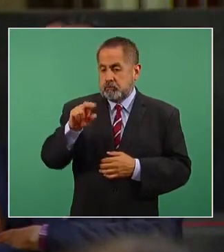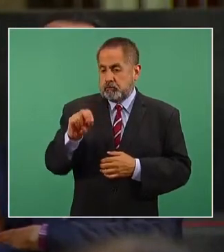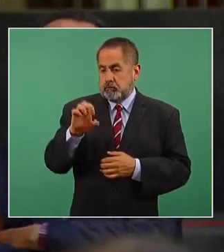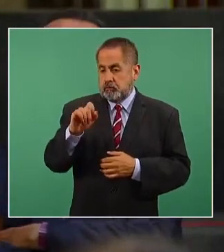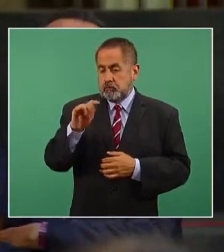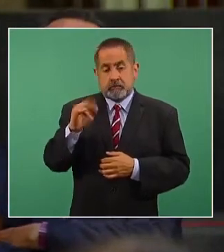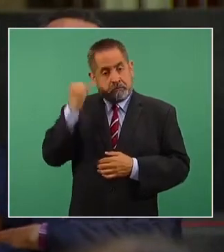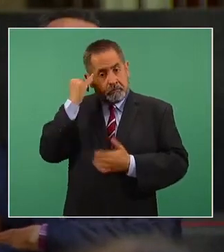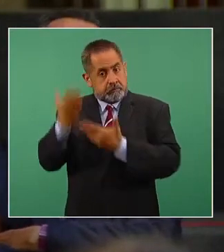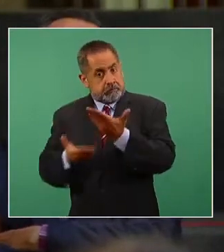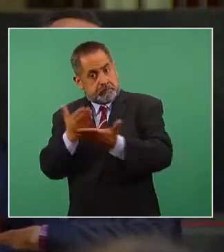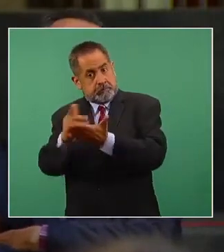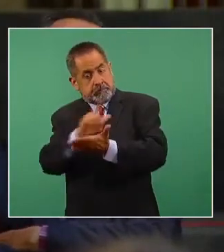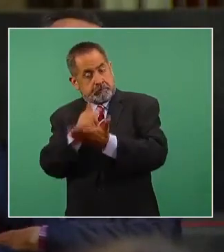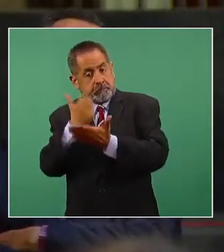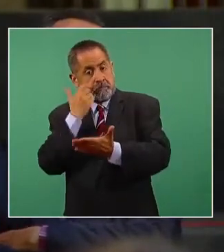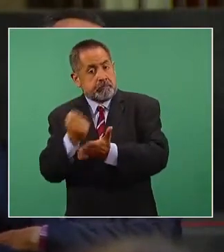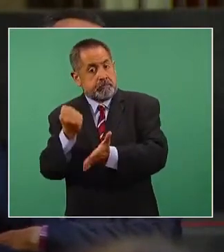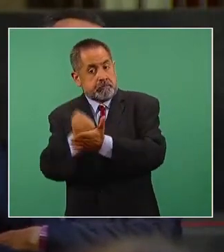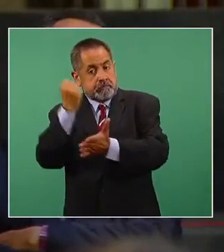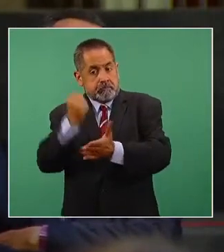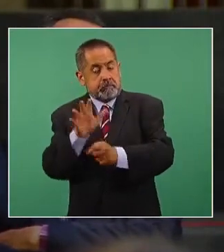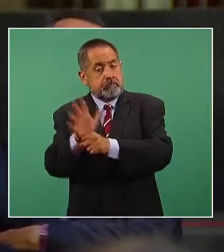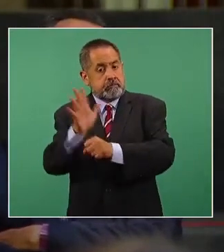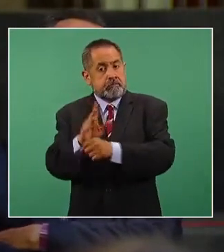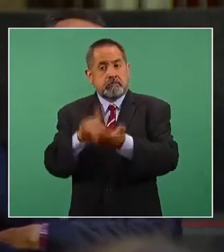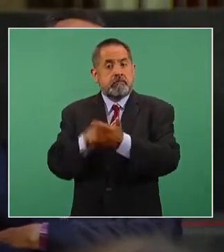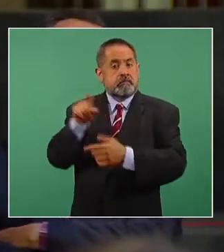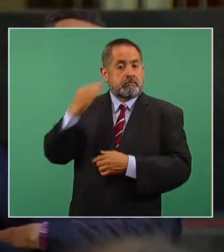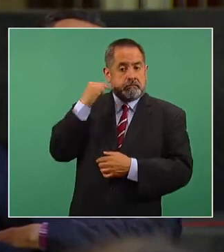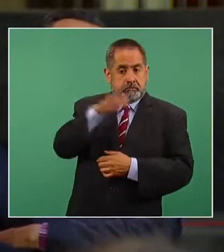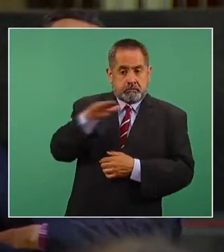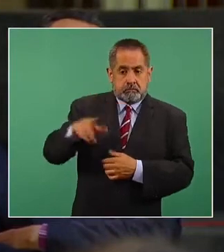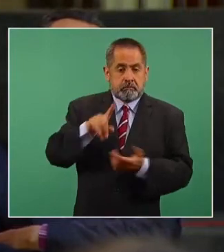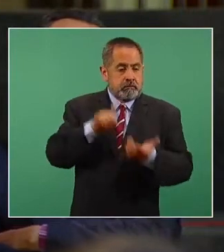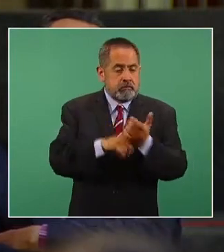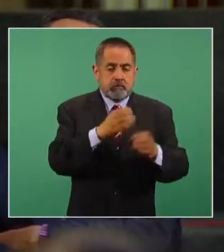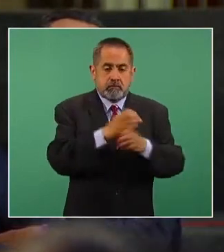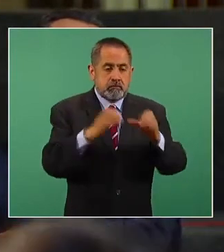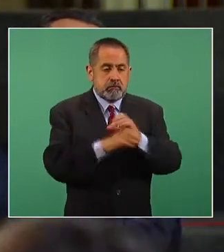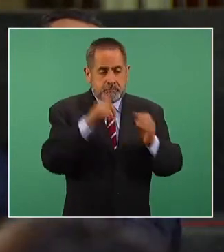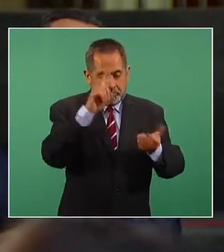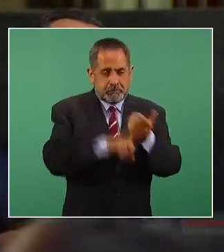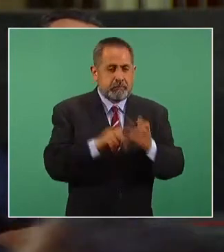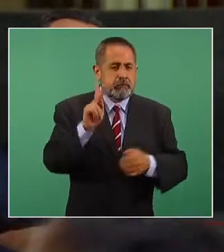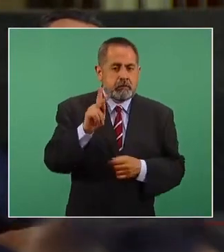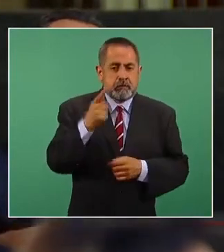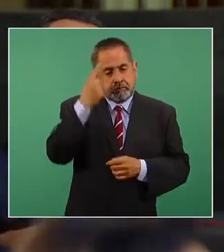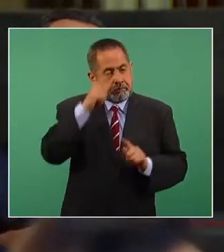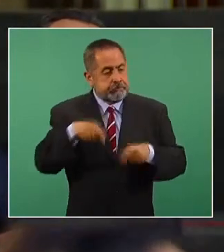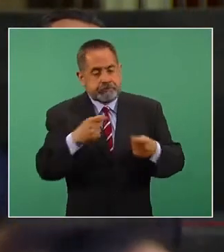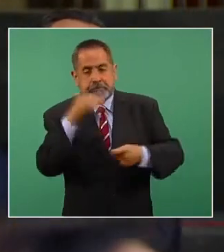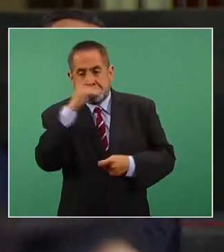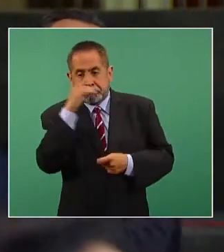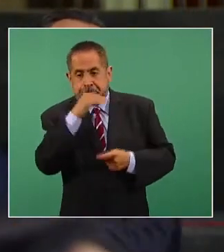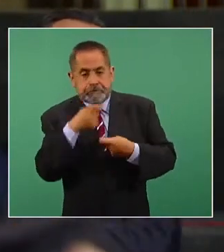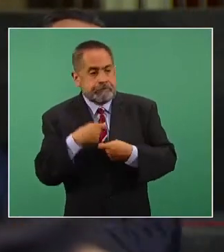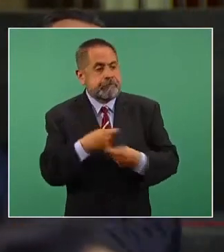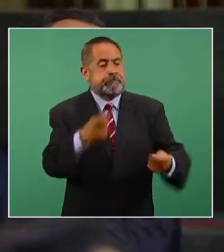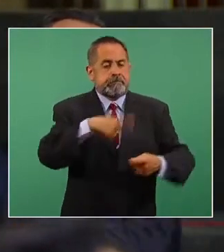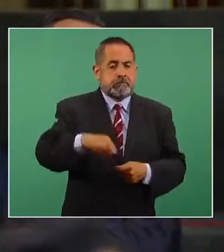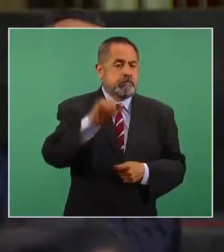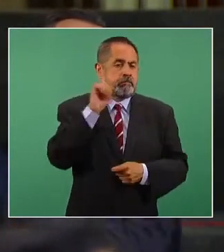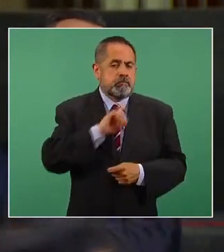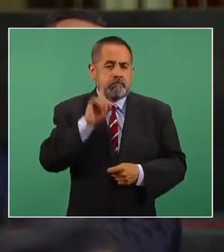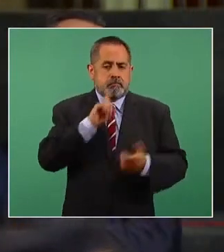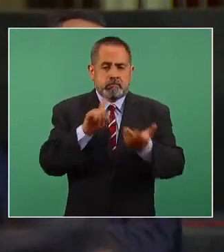presentó una iniciativa de ley que ya fue aprobada para que todos los productos menstruales fuesen gratuitos para todas las mujeres